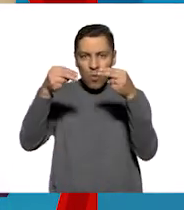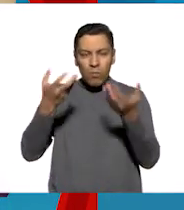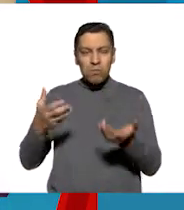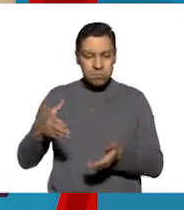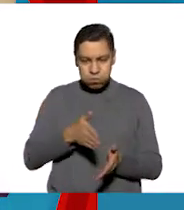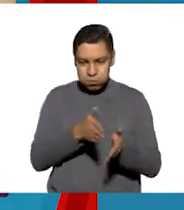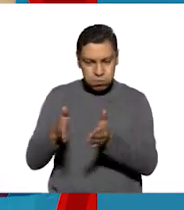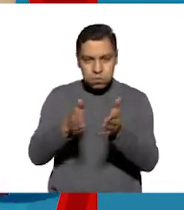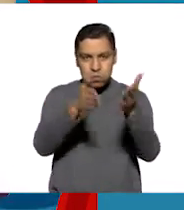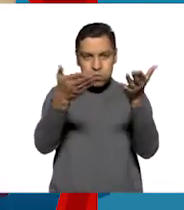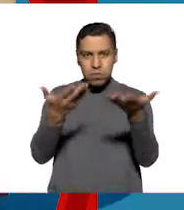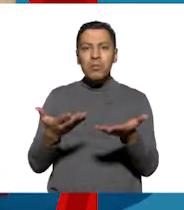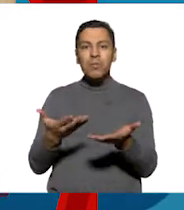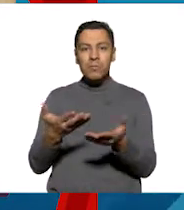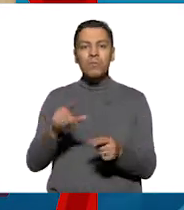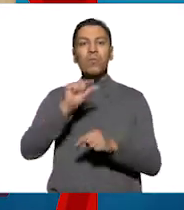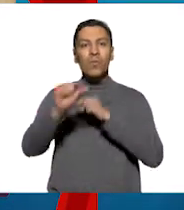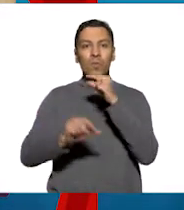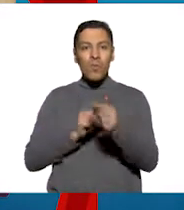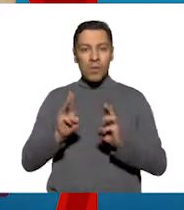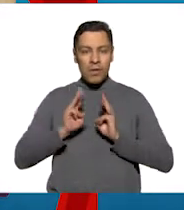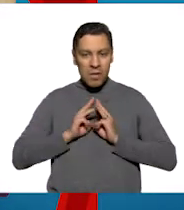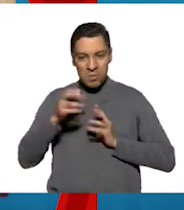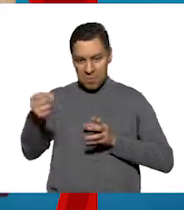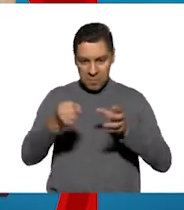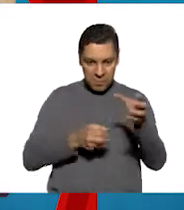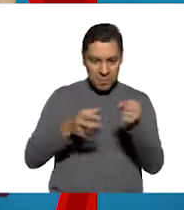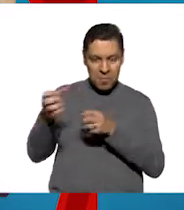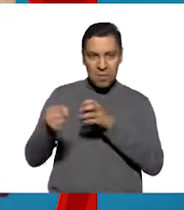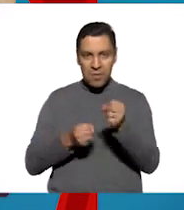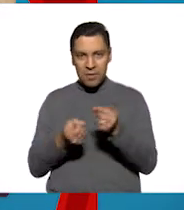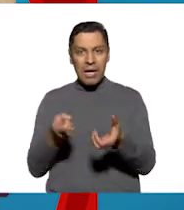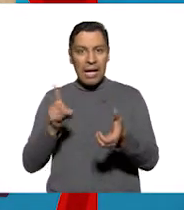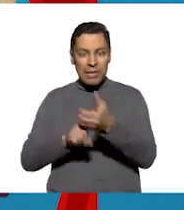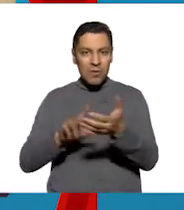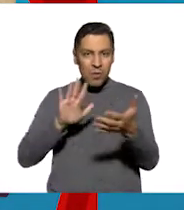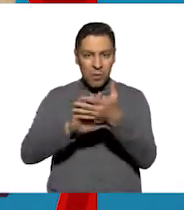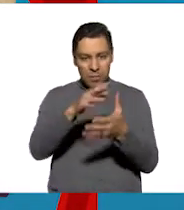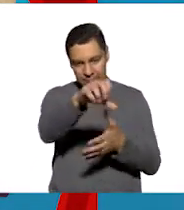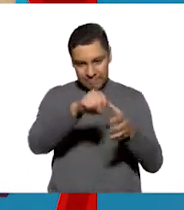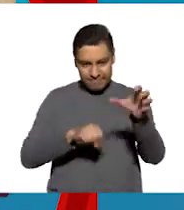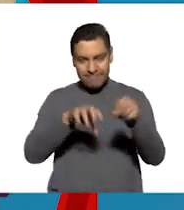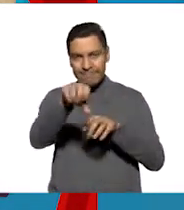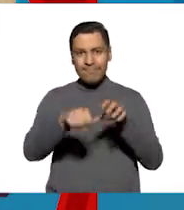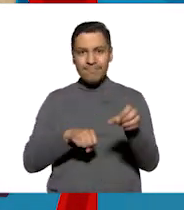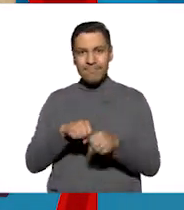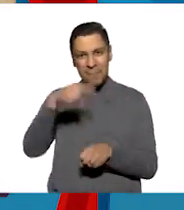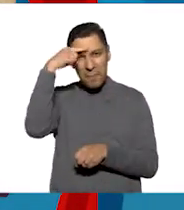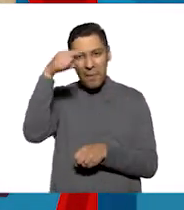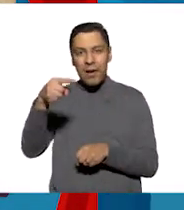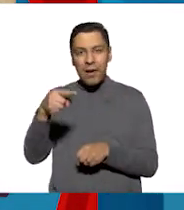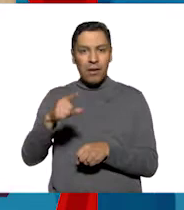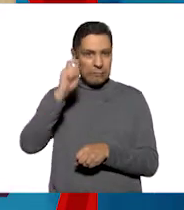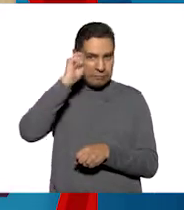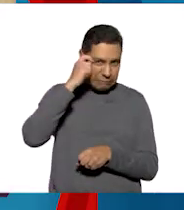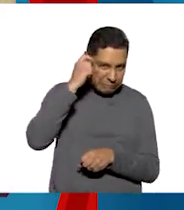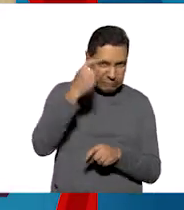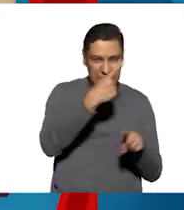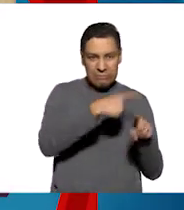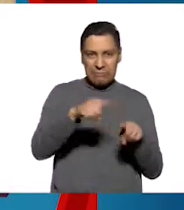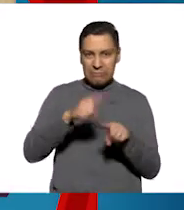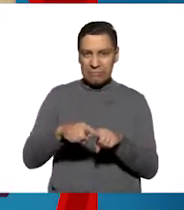primas, mano de obra, guerreros y prisioneros de guerra, que jugaron un papel fundamental en sus